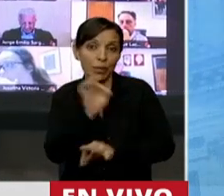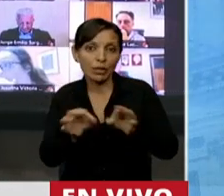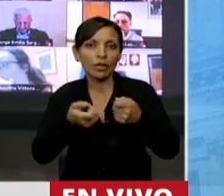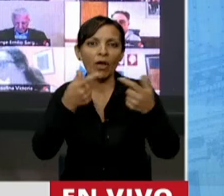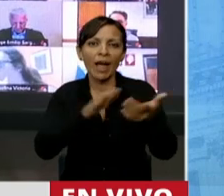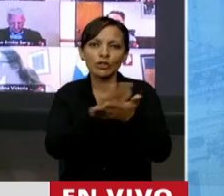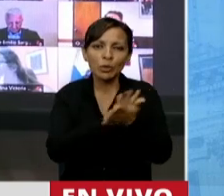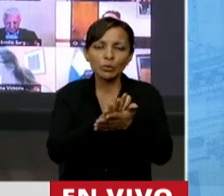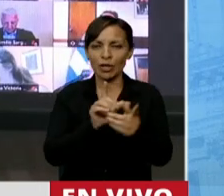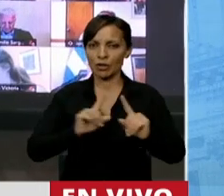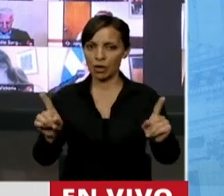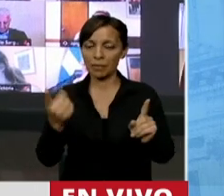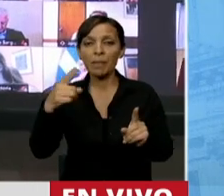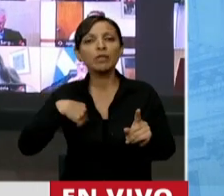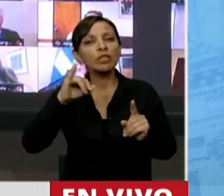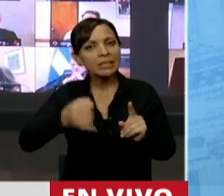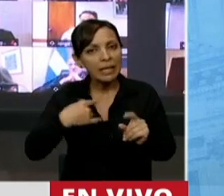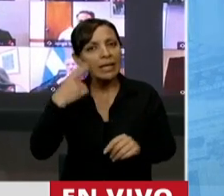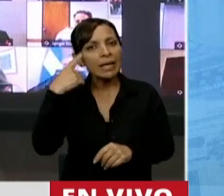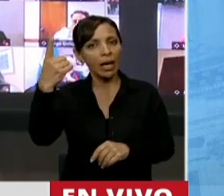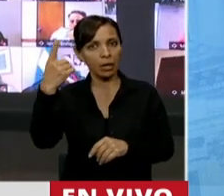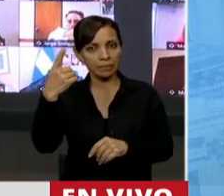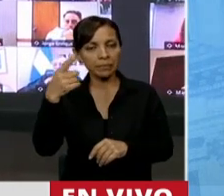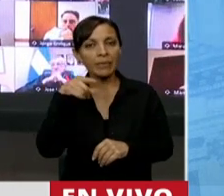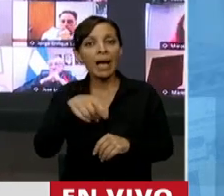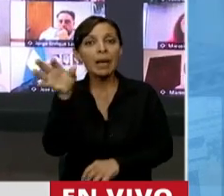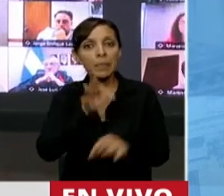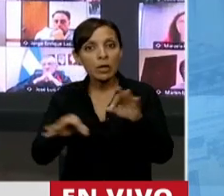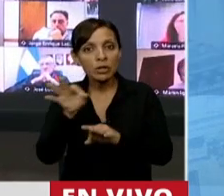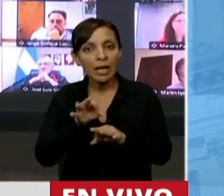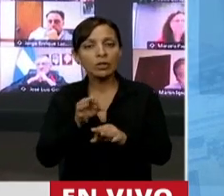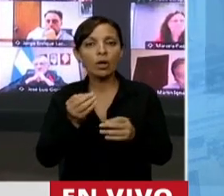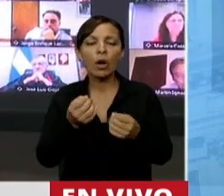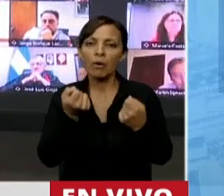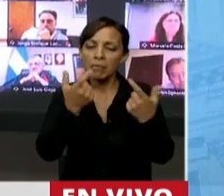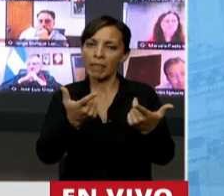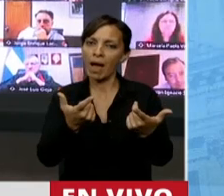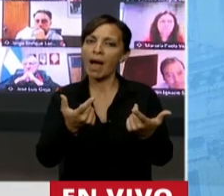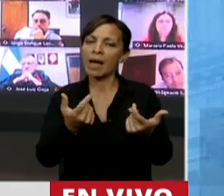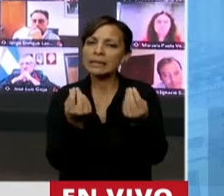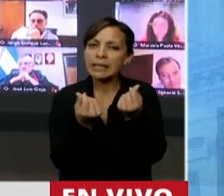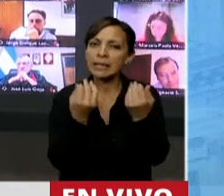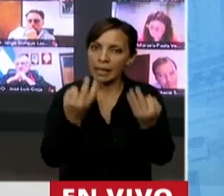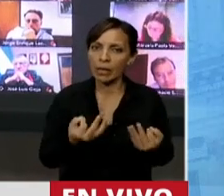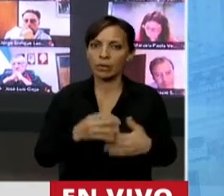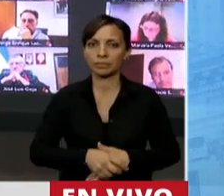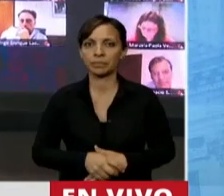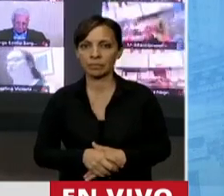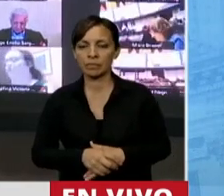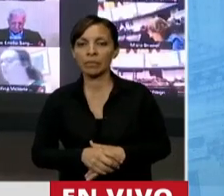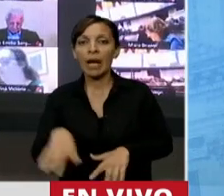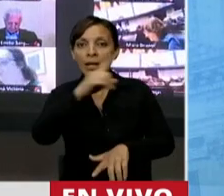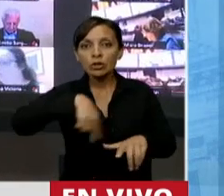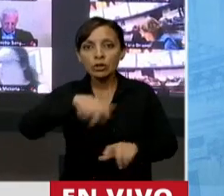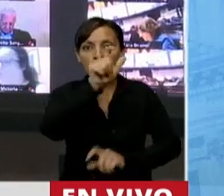Argentina, pero sí creo que es un proyecto que le hace honor y que le da sentido a toda